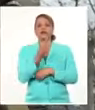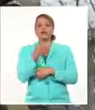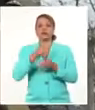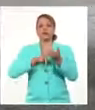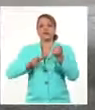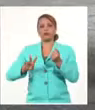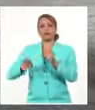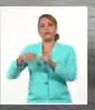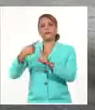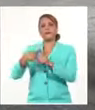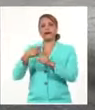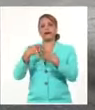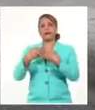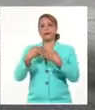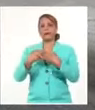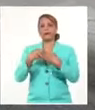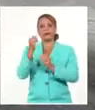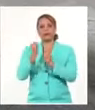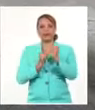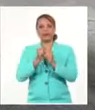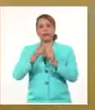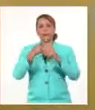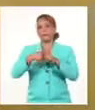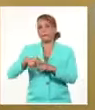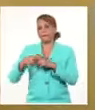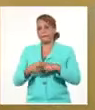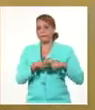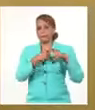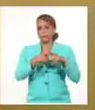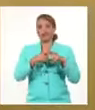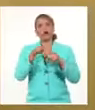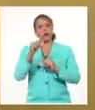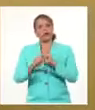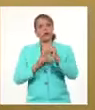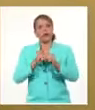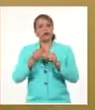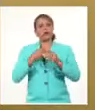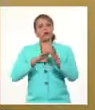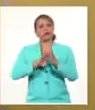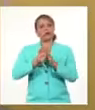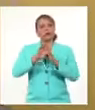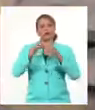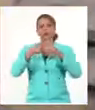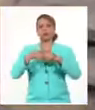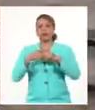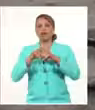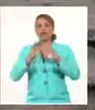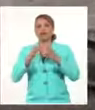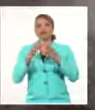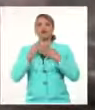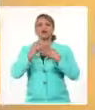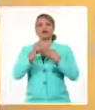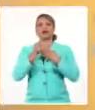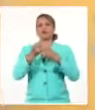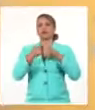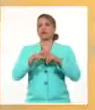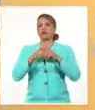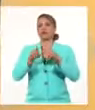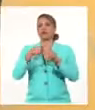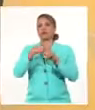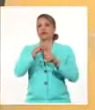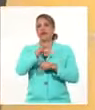otras industrias como planta mecánica. Y hoy avanzan en la diversificación de sus producciones, lo que ha permitido solucionar más de